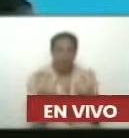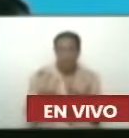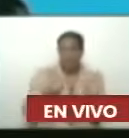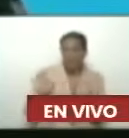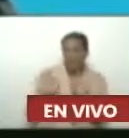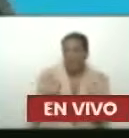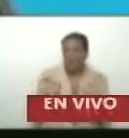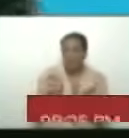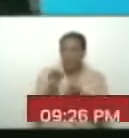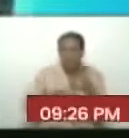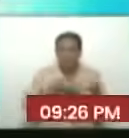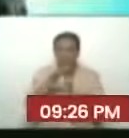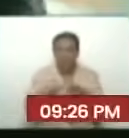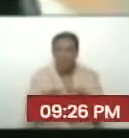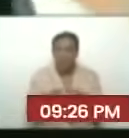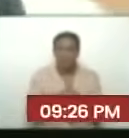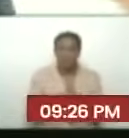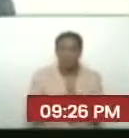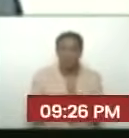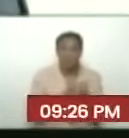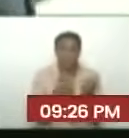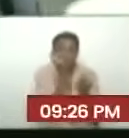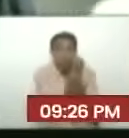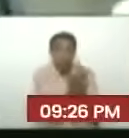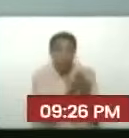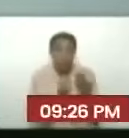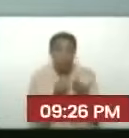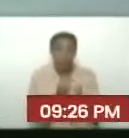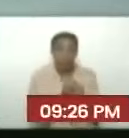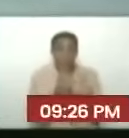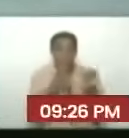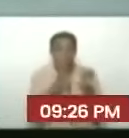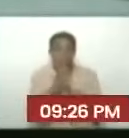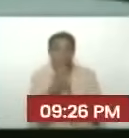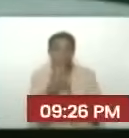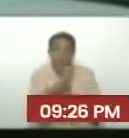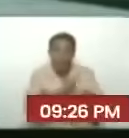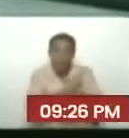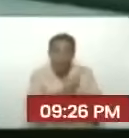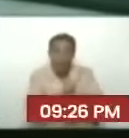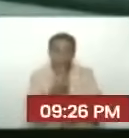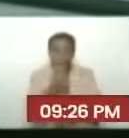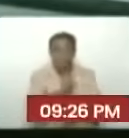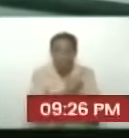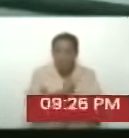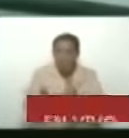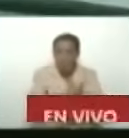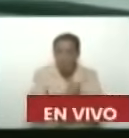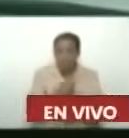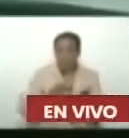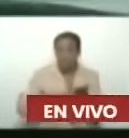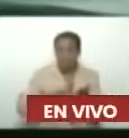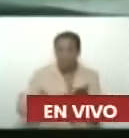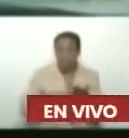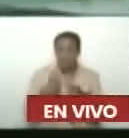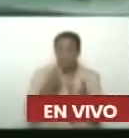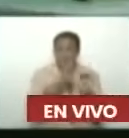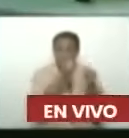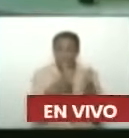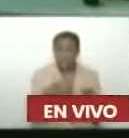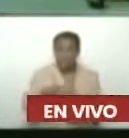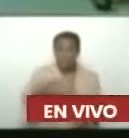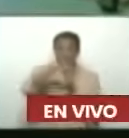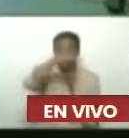dando el programa. Es una escultura que hice como más o menos en una hora. Una escultura que debería hacerse... Esta escultura